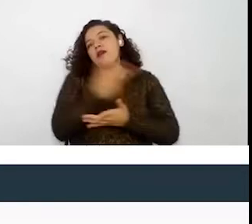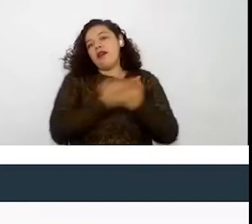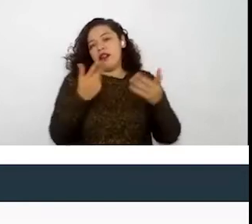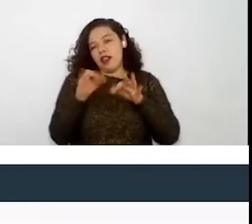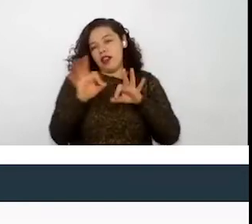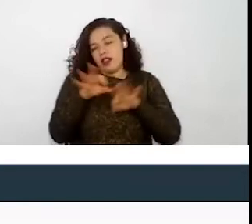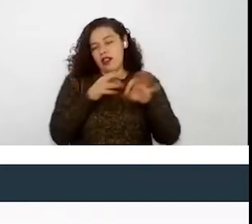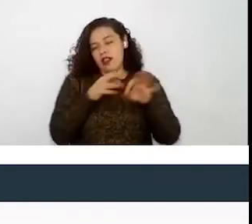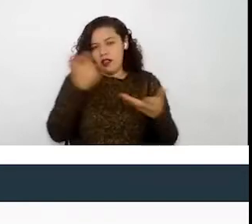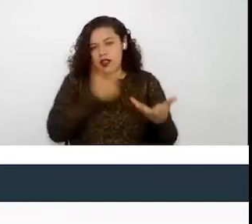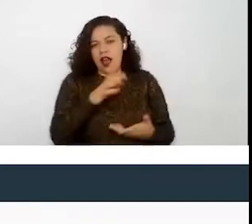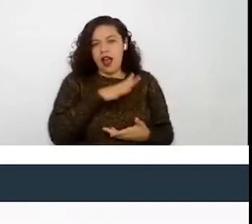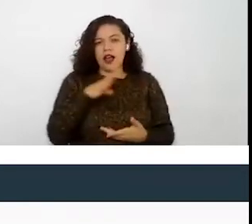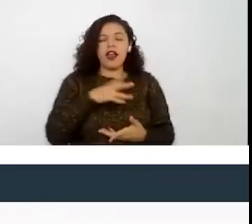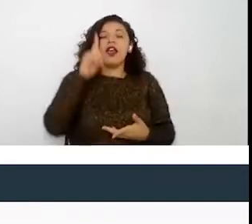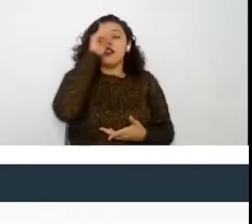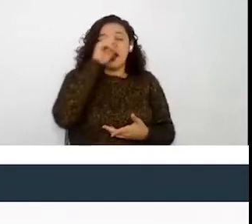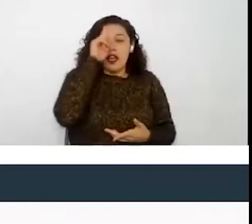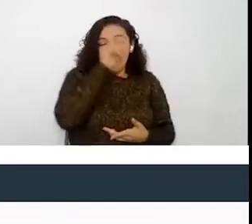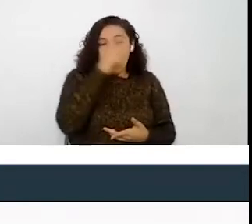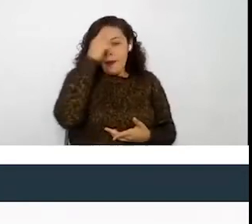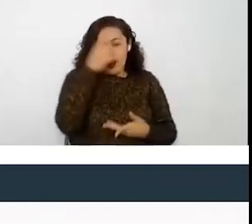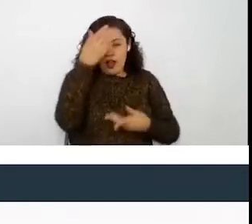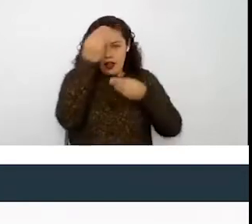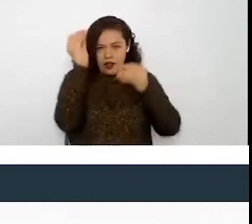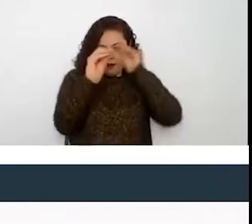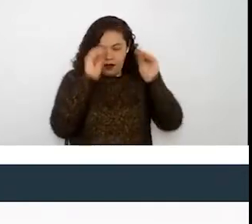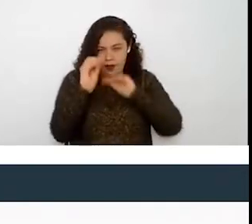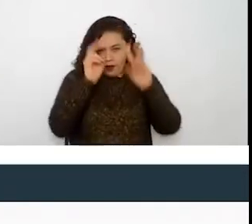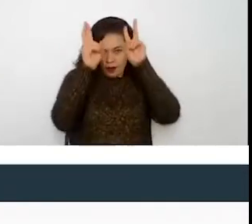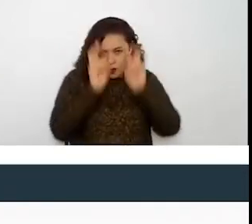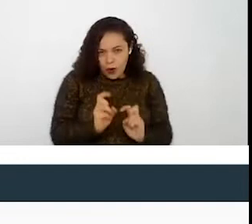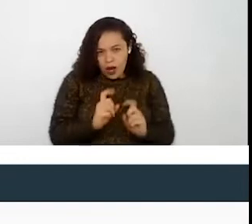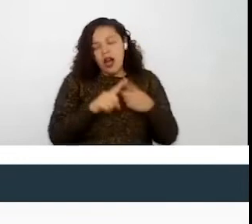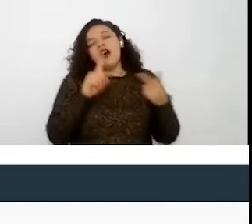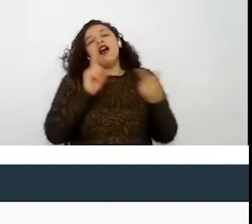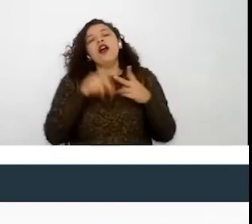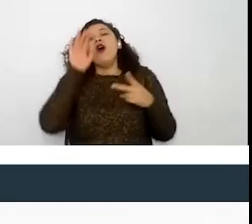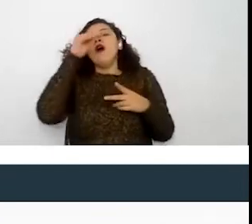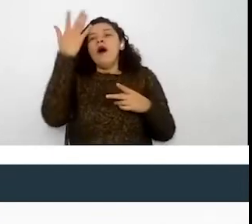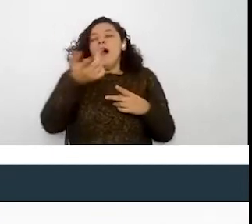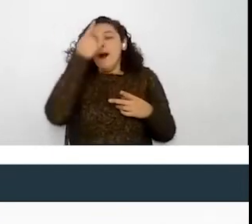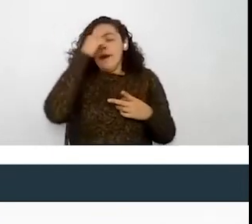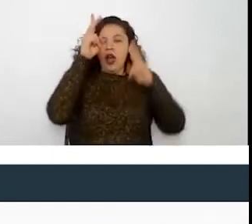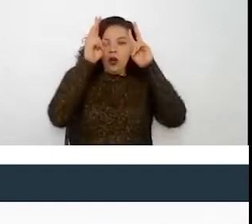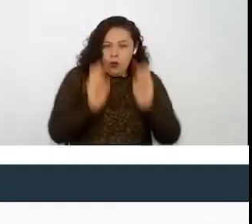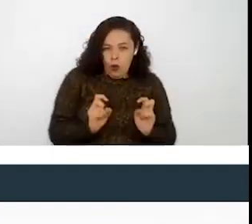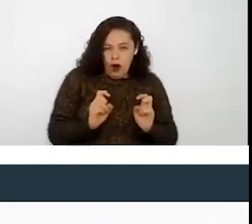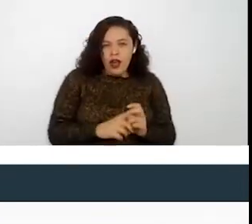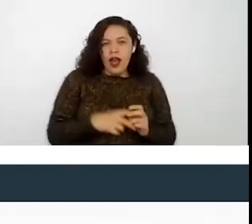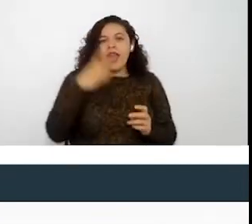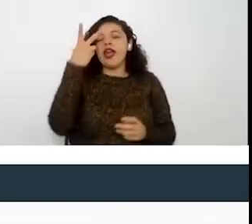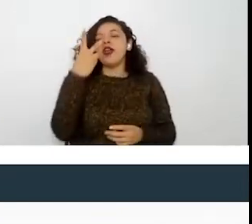Aquí van a encontrar el instructivo de llenado para su descargo el formato de solicitud para su descargo y